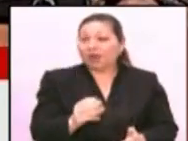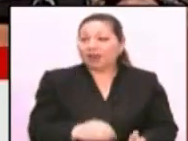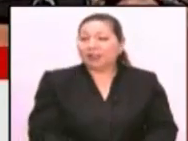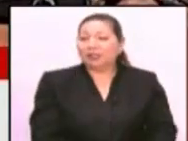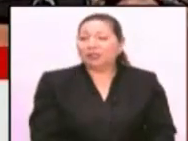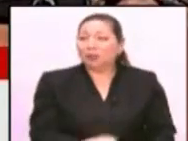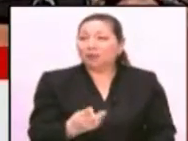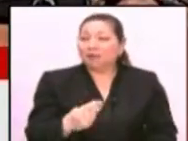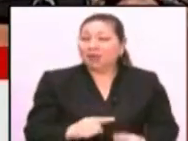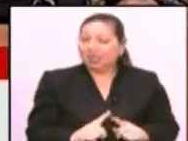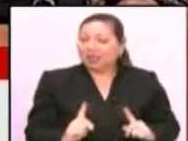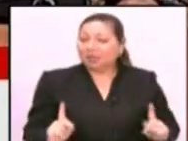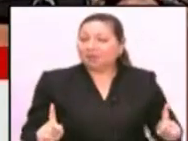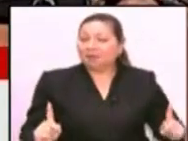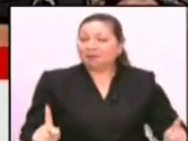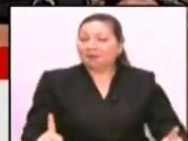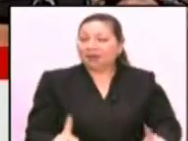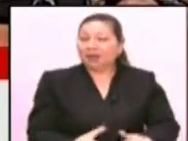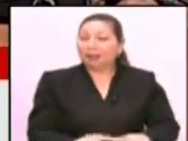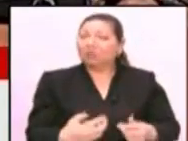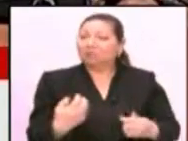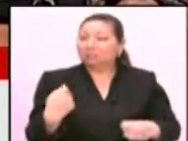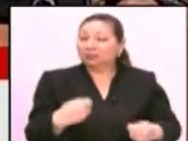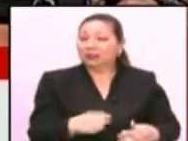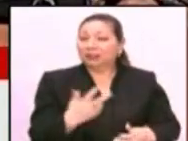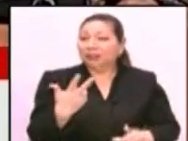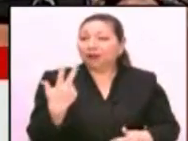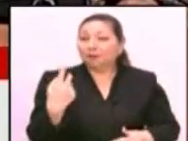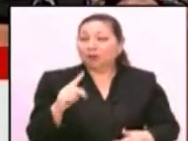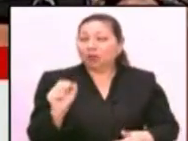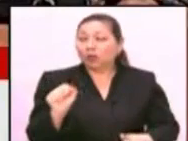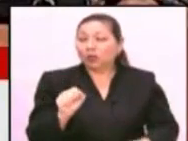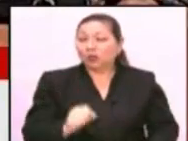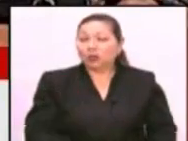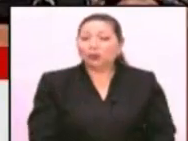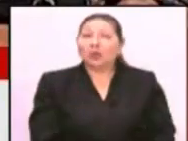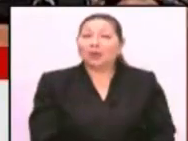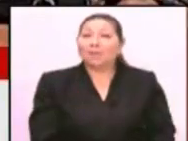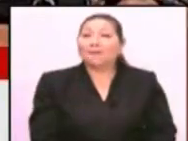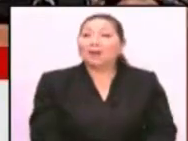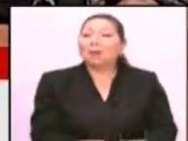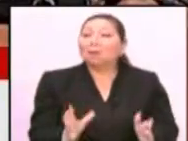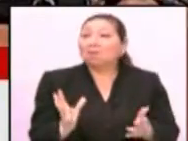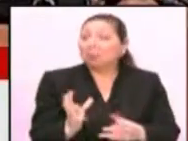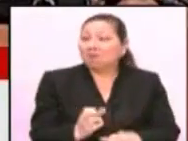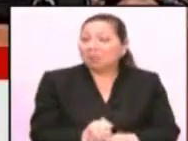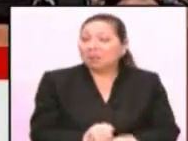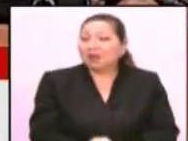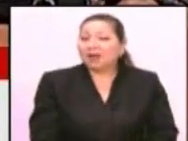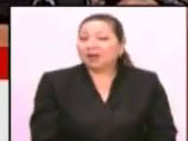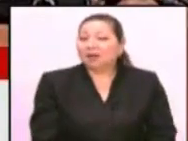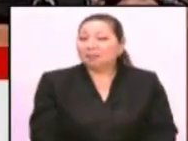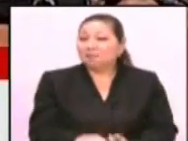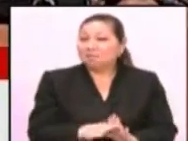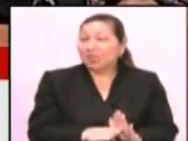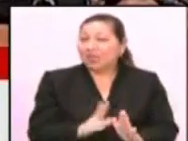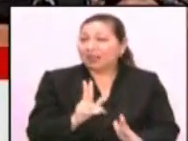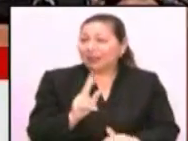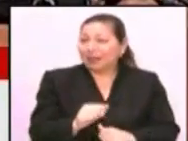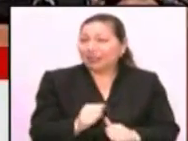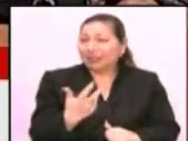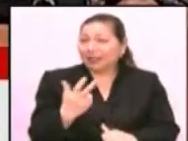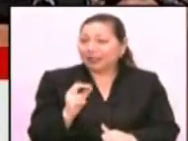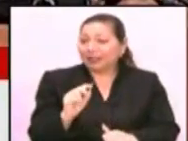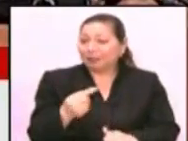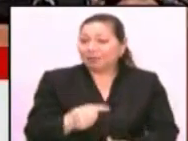hangar de 2.000 metros cuadrados con una inversión de más de 3 millones de soles, pero lo podemos recuperar con concesión en menos de 3 años a